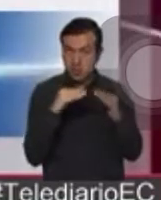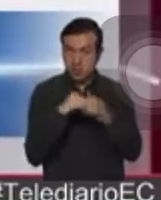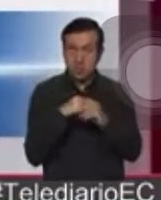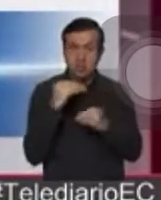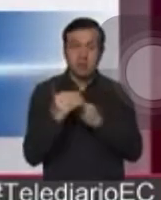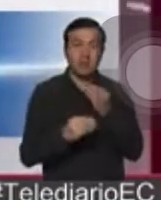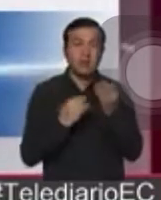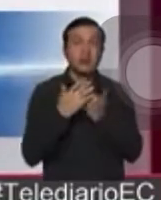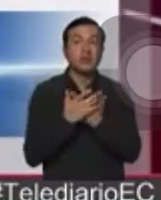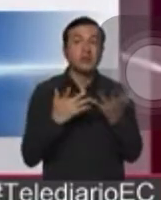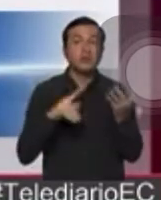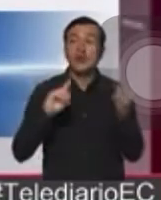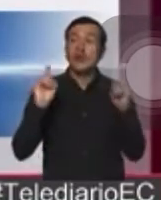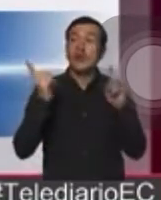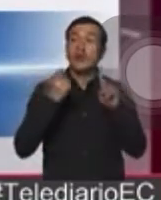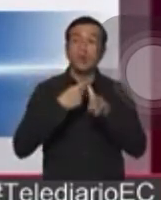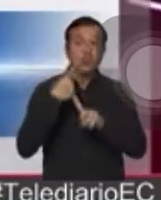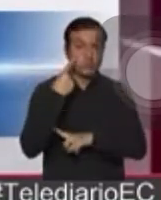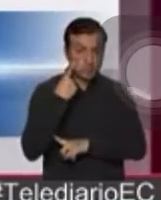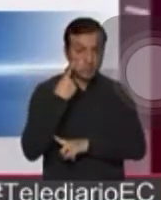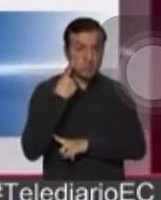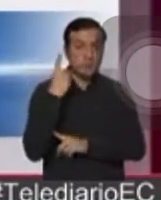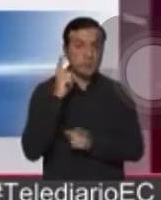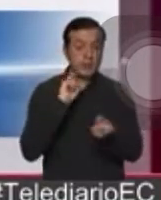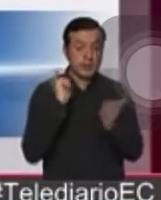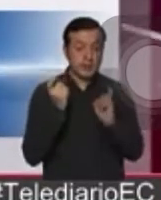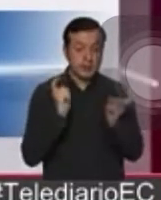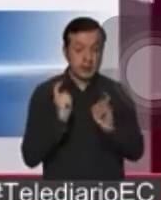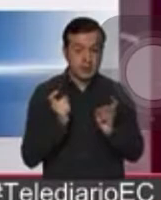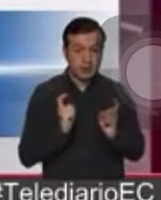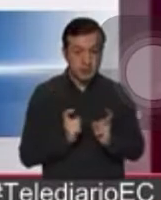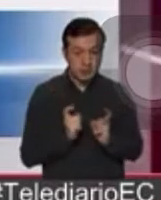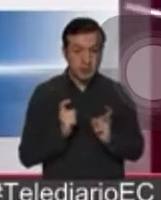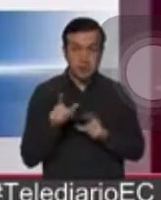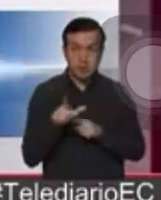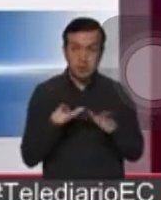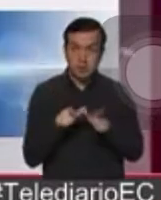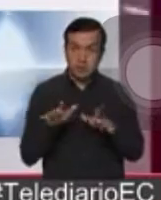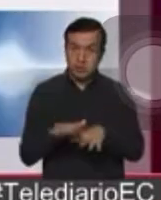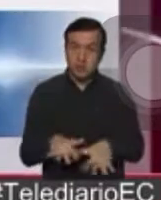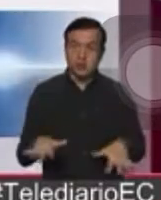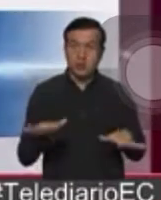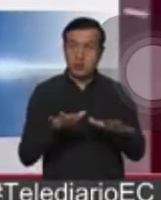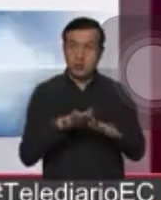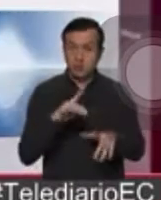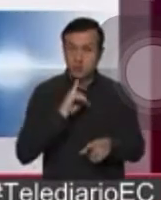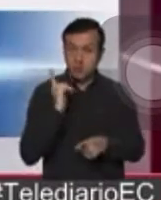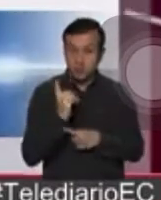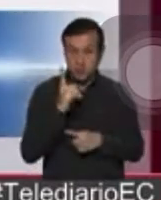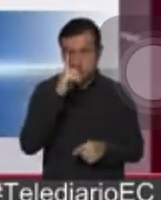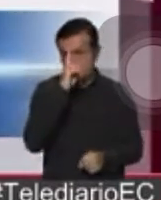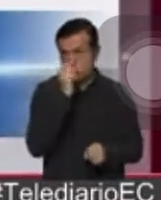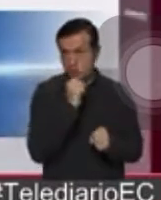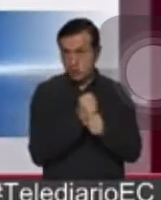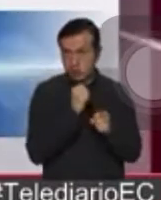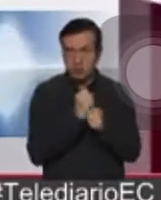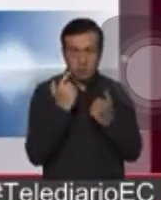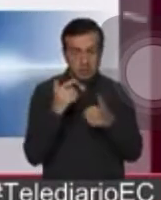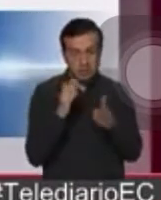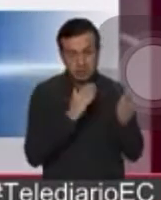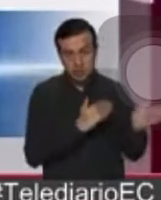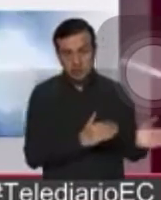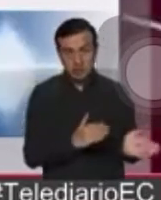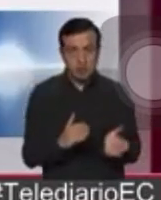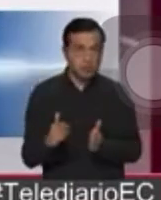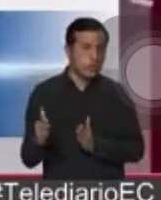es únicamente modificar el lugar en que se realiza el trabajo, sin alterar